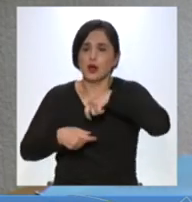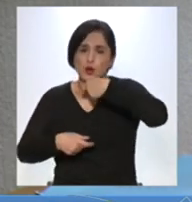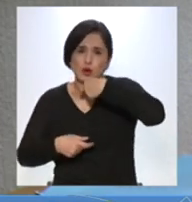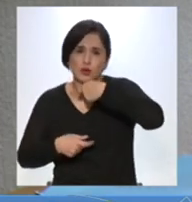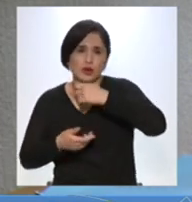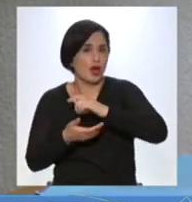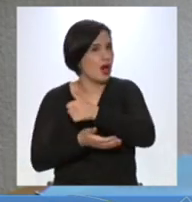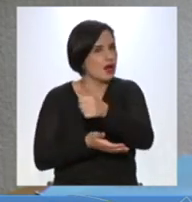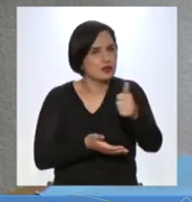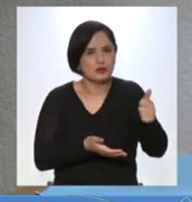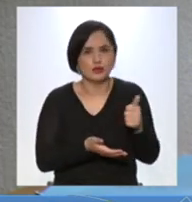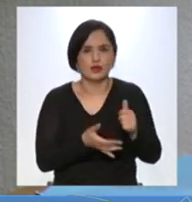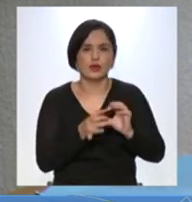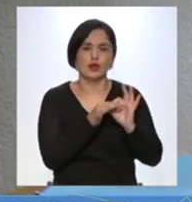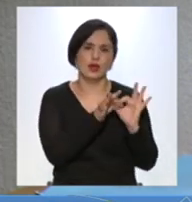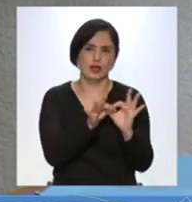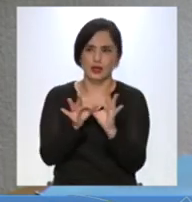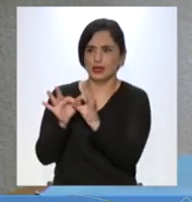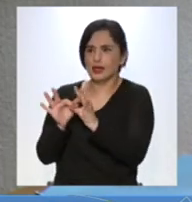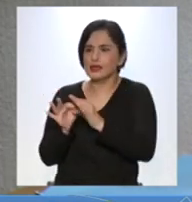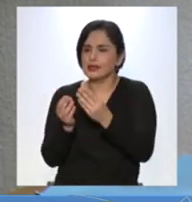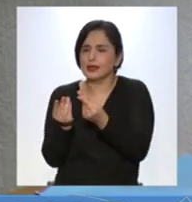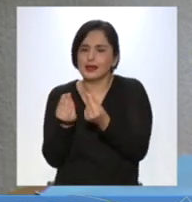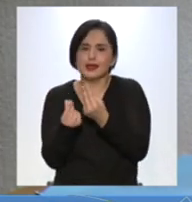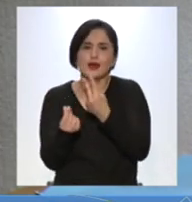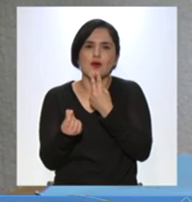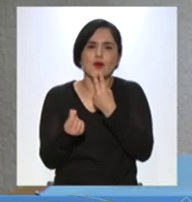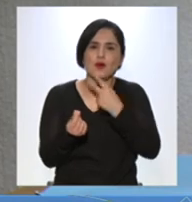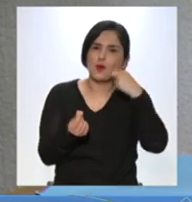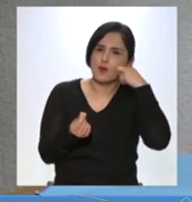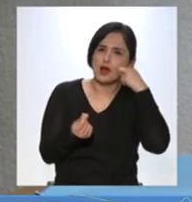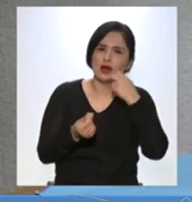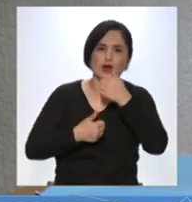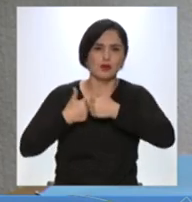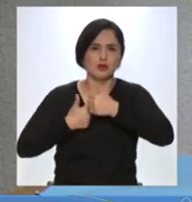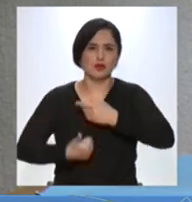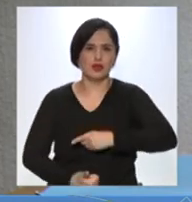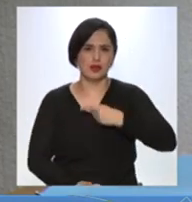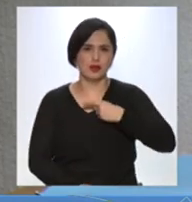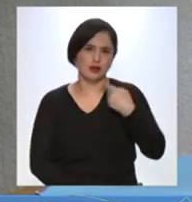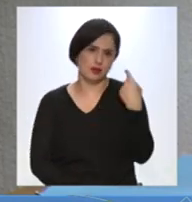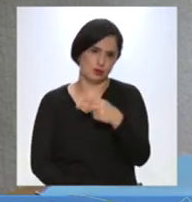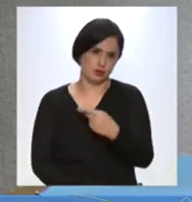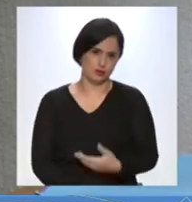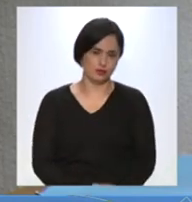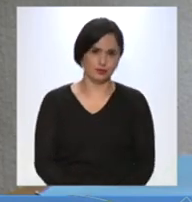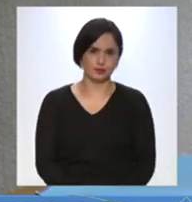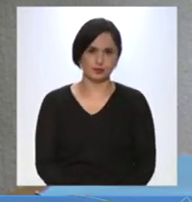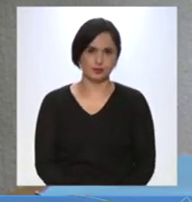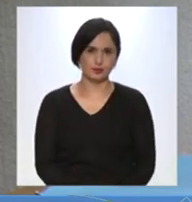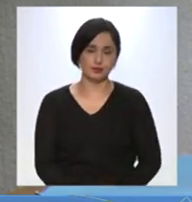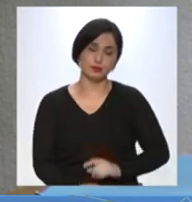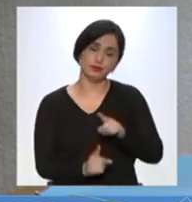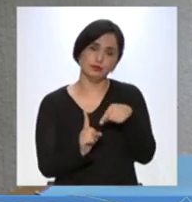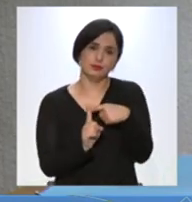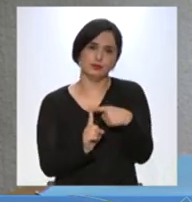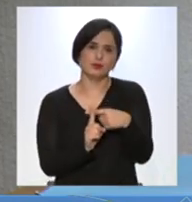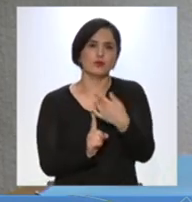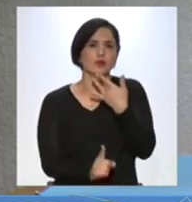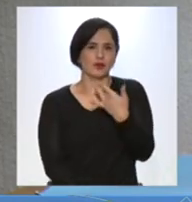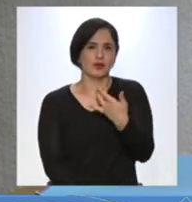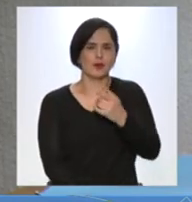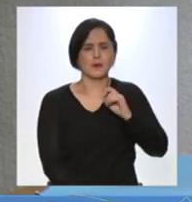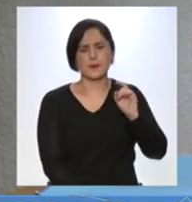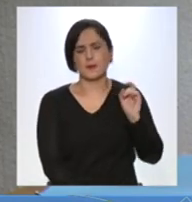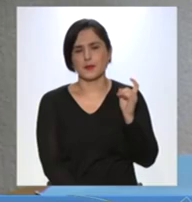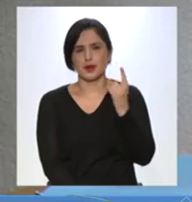A todos ellos, gracias porque tienen una calidad humana y profesional digna de sus cargos y además porque desde el